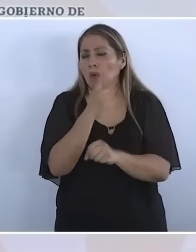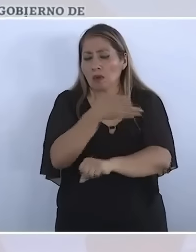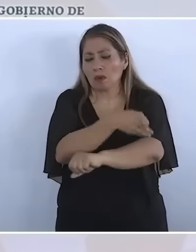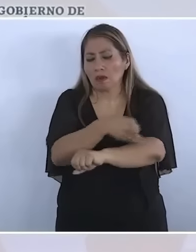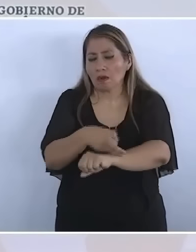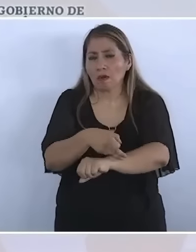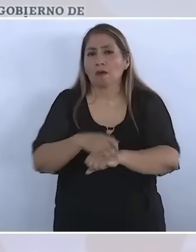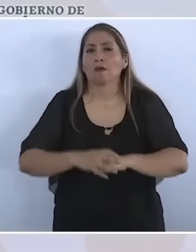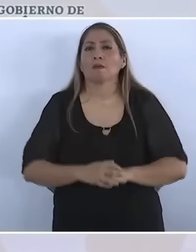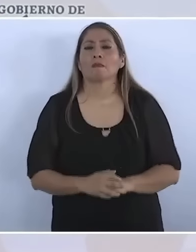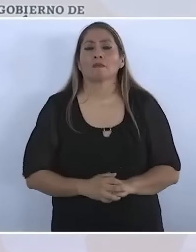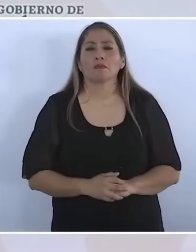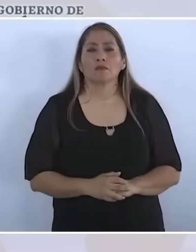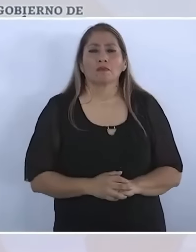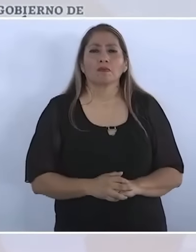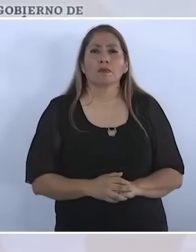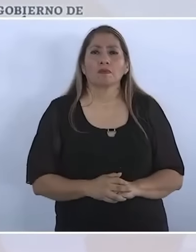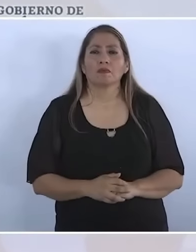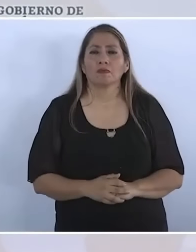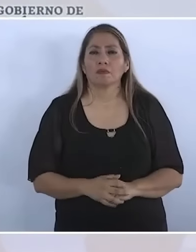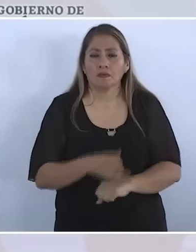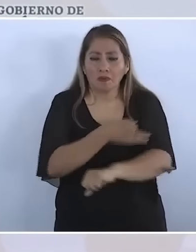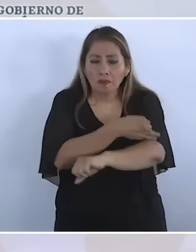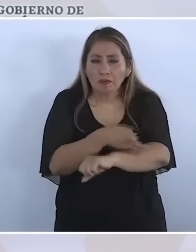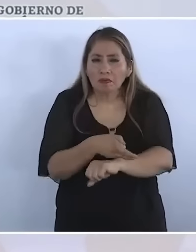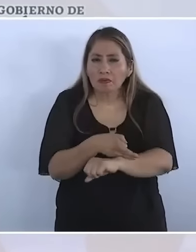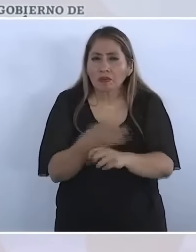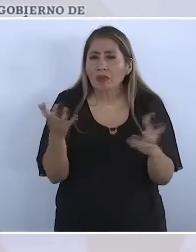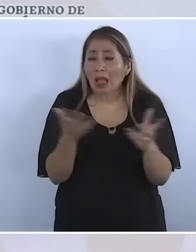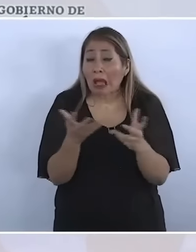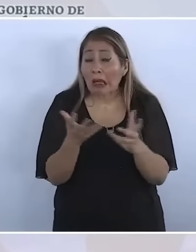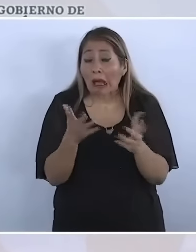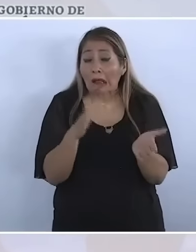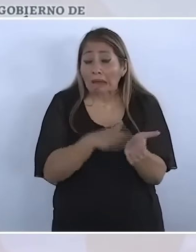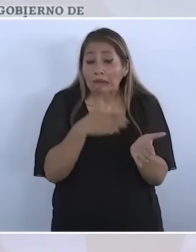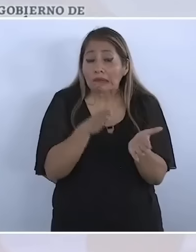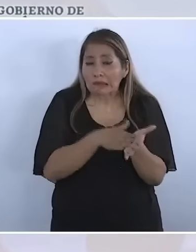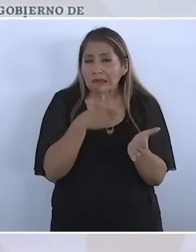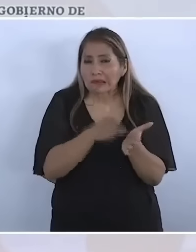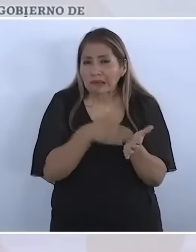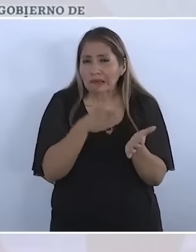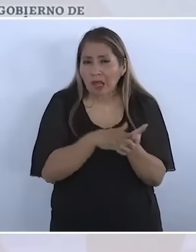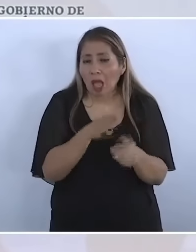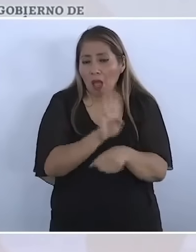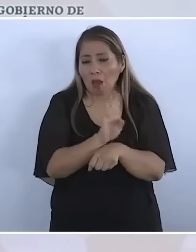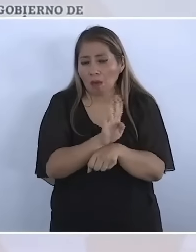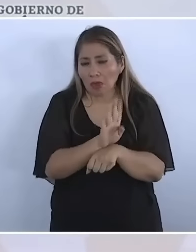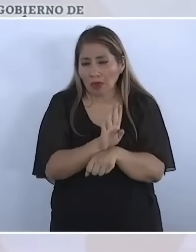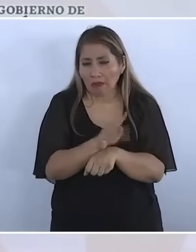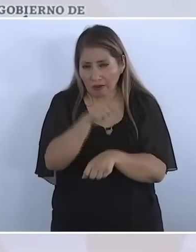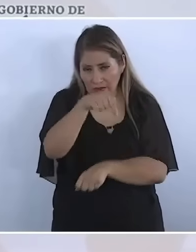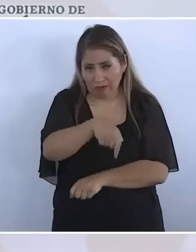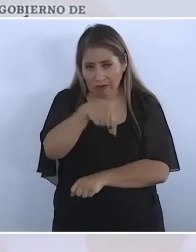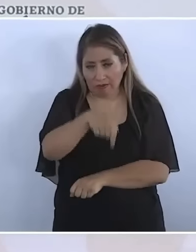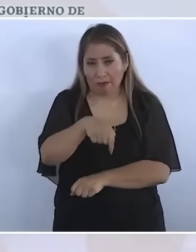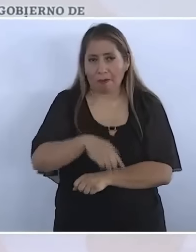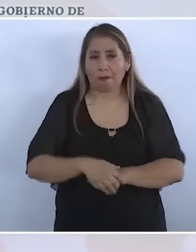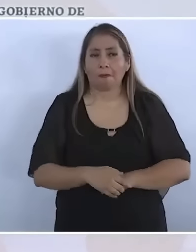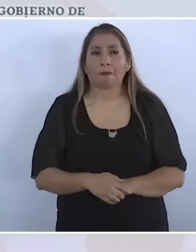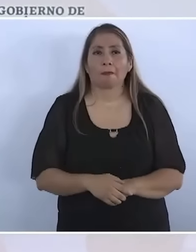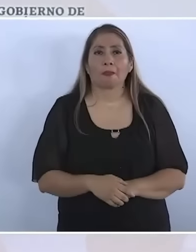los mineros de Pasta de Concho fueron los que hicieron muchos trámites para obras en beneficio de